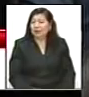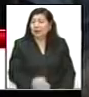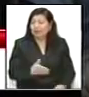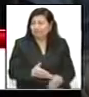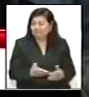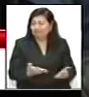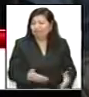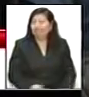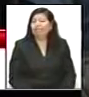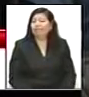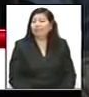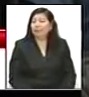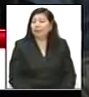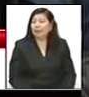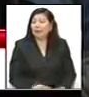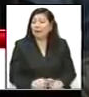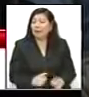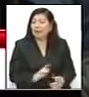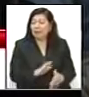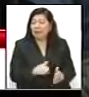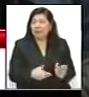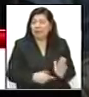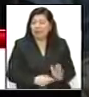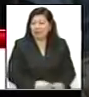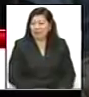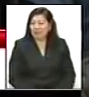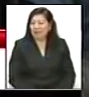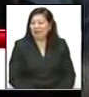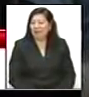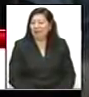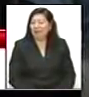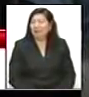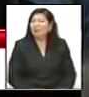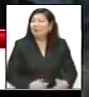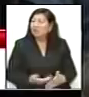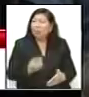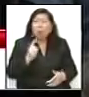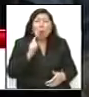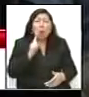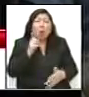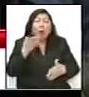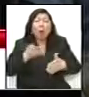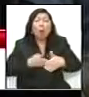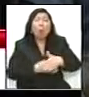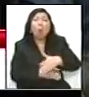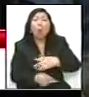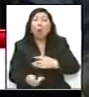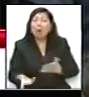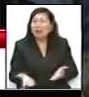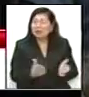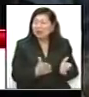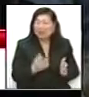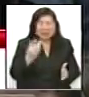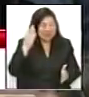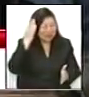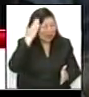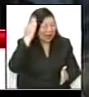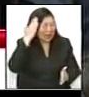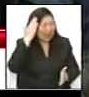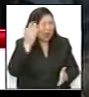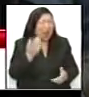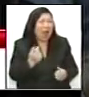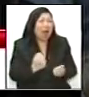ahí. Sin embargo, van a seguir infiltrándose. Tienen estrategia,